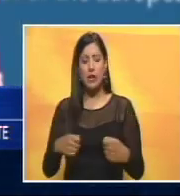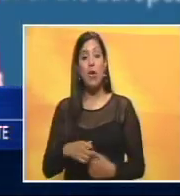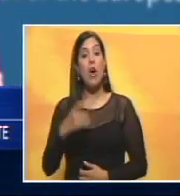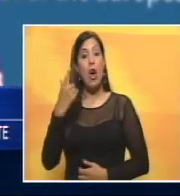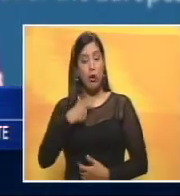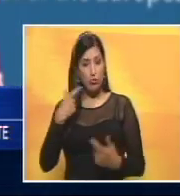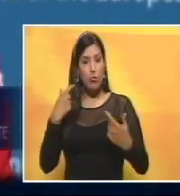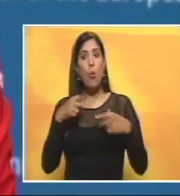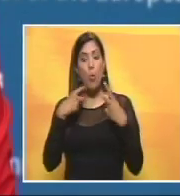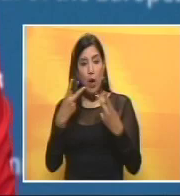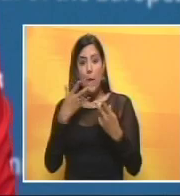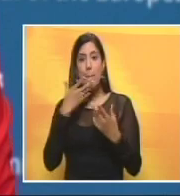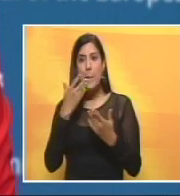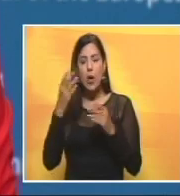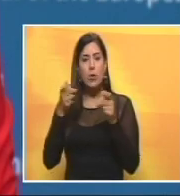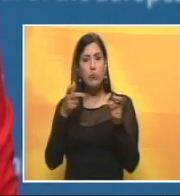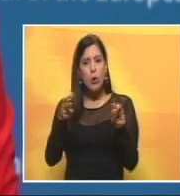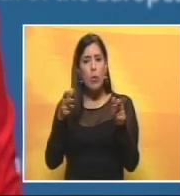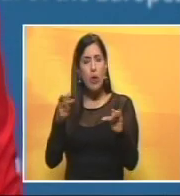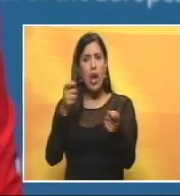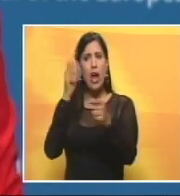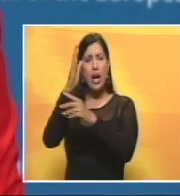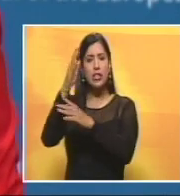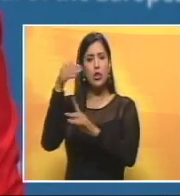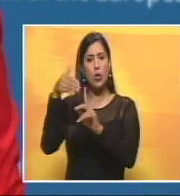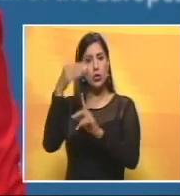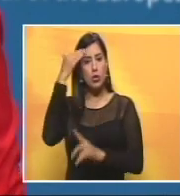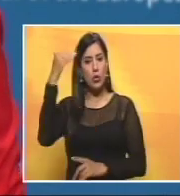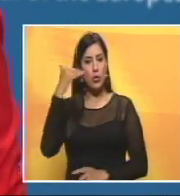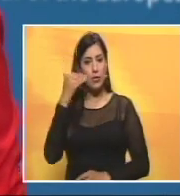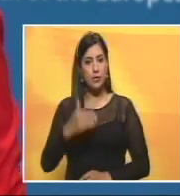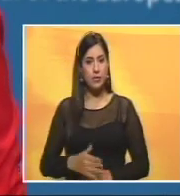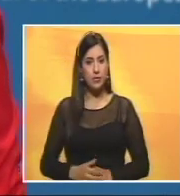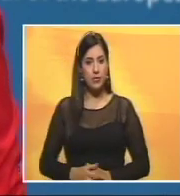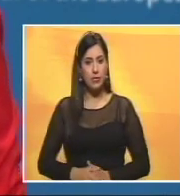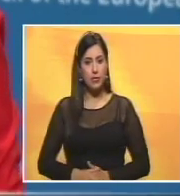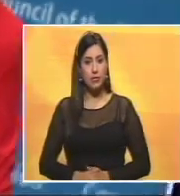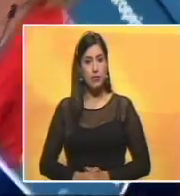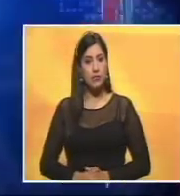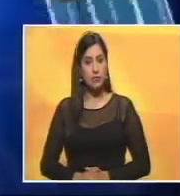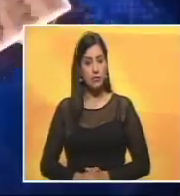señalan, apostarán por más restricciones económicas.